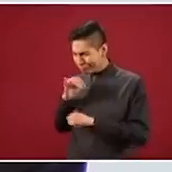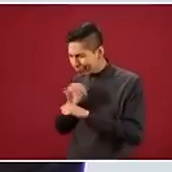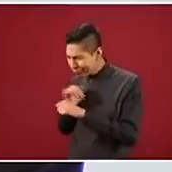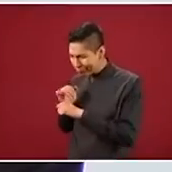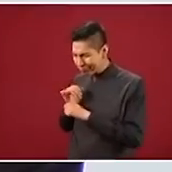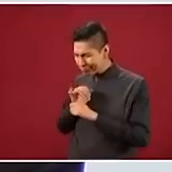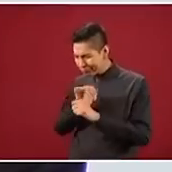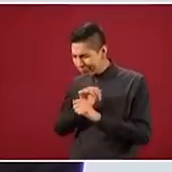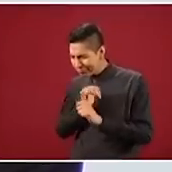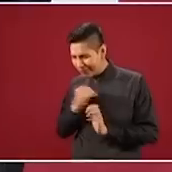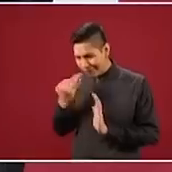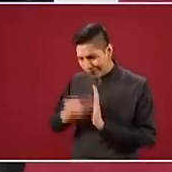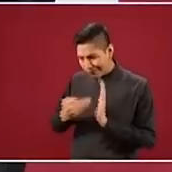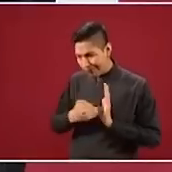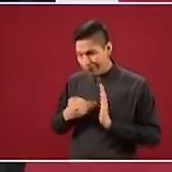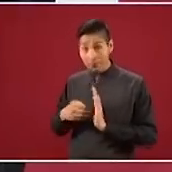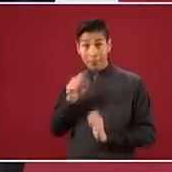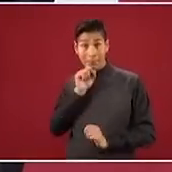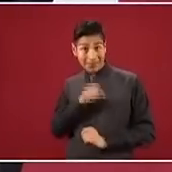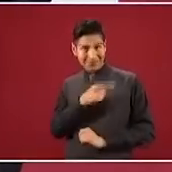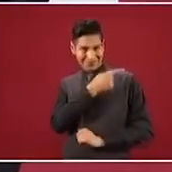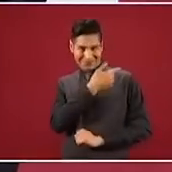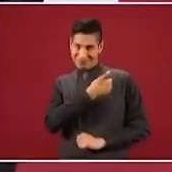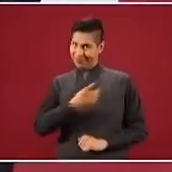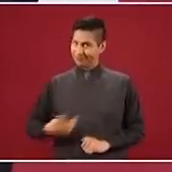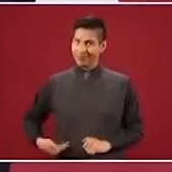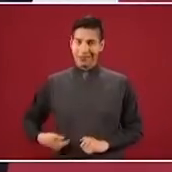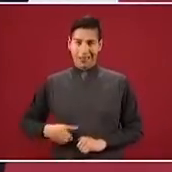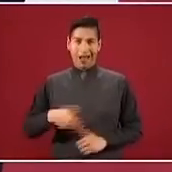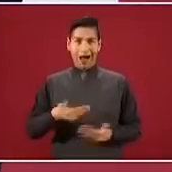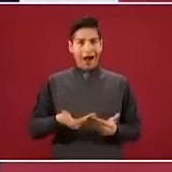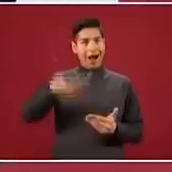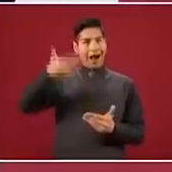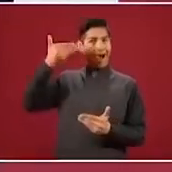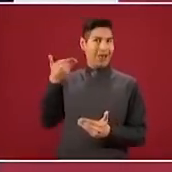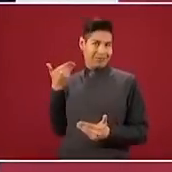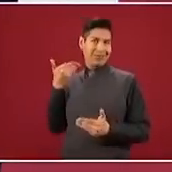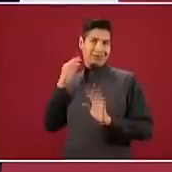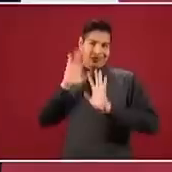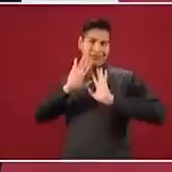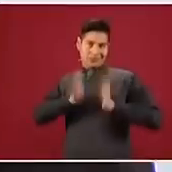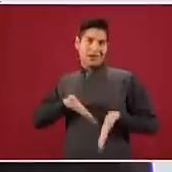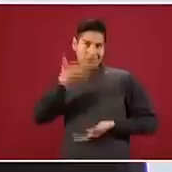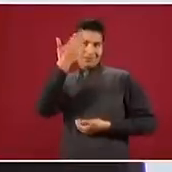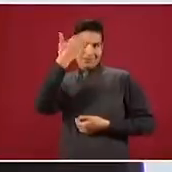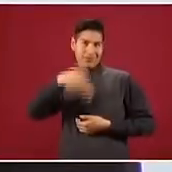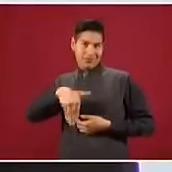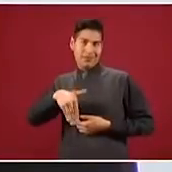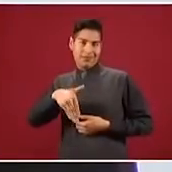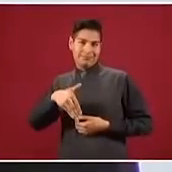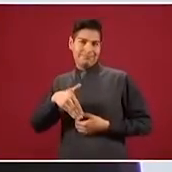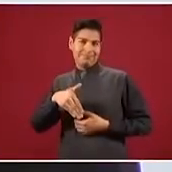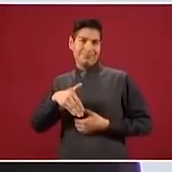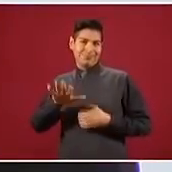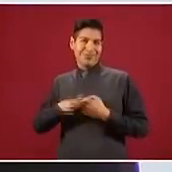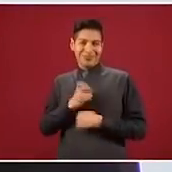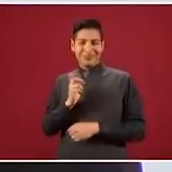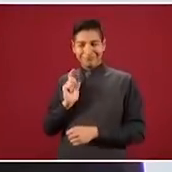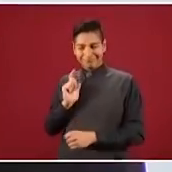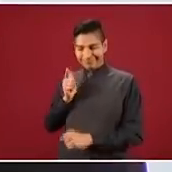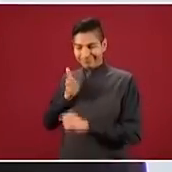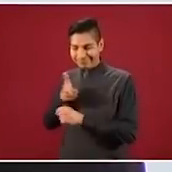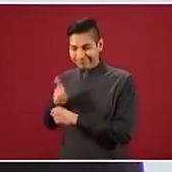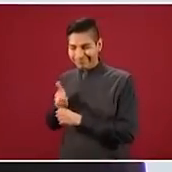constatado a lo largo de varios años antes del inicio de este gobierno. Nos interesa que la